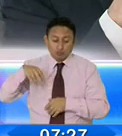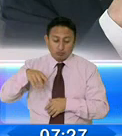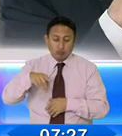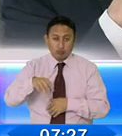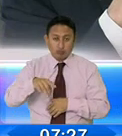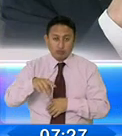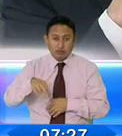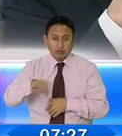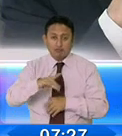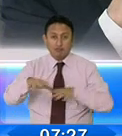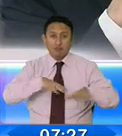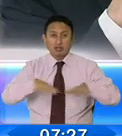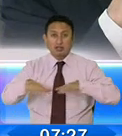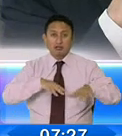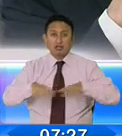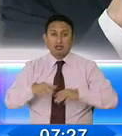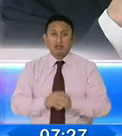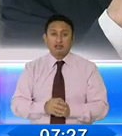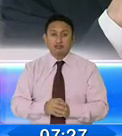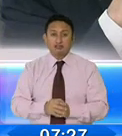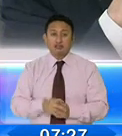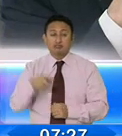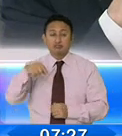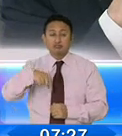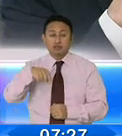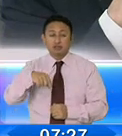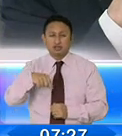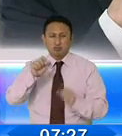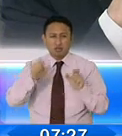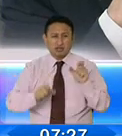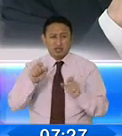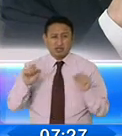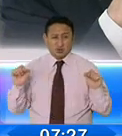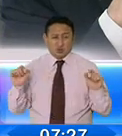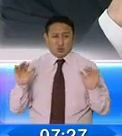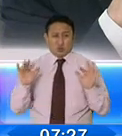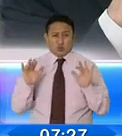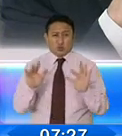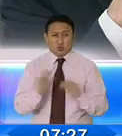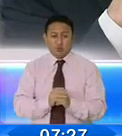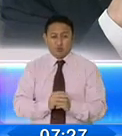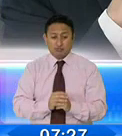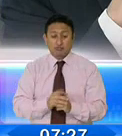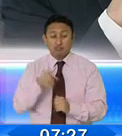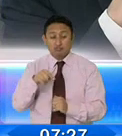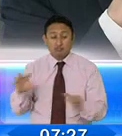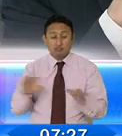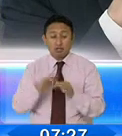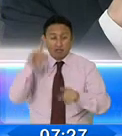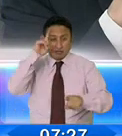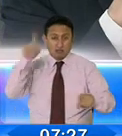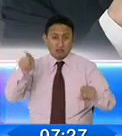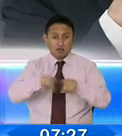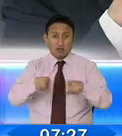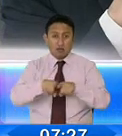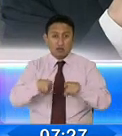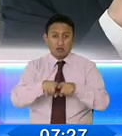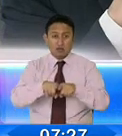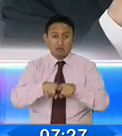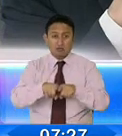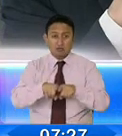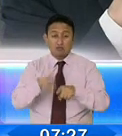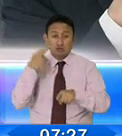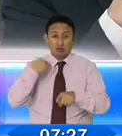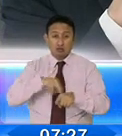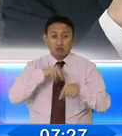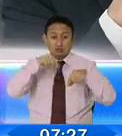peregrinaciones, actividades similares que generen aglomeración de personas, y esto va concatenado con el acuerdo que llegamos nosotros con